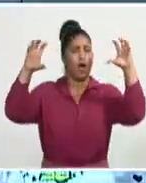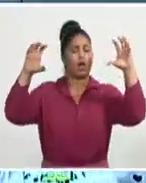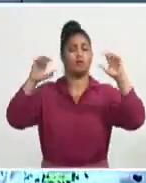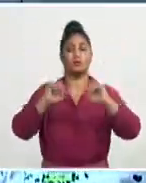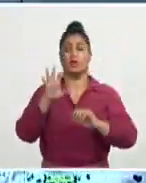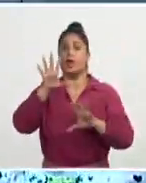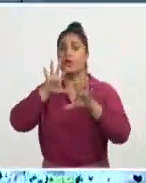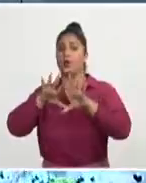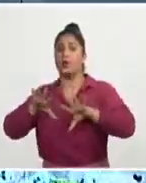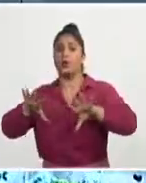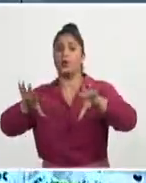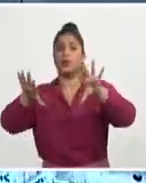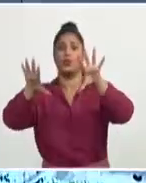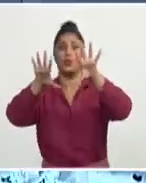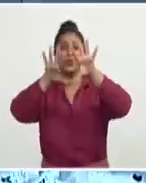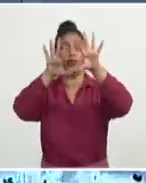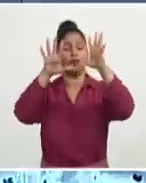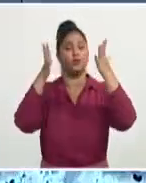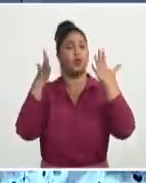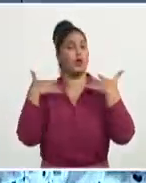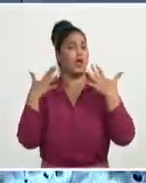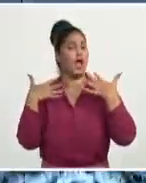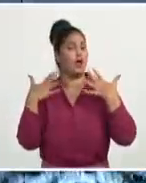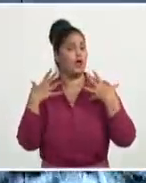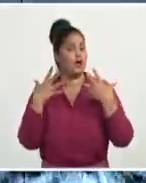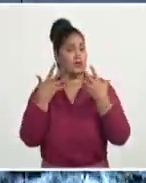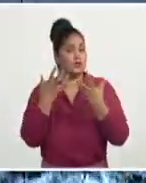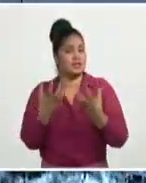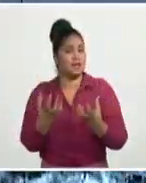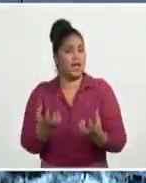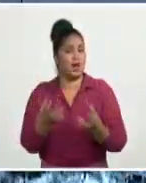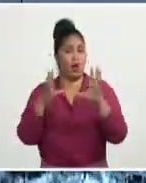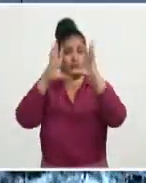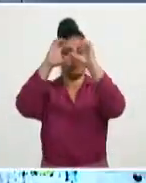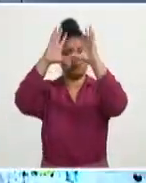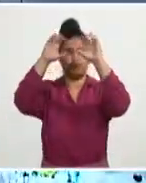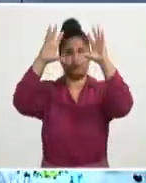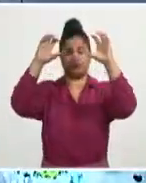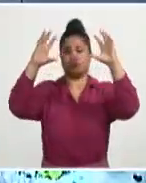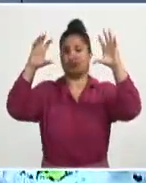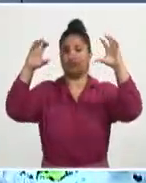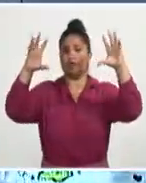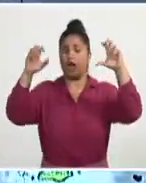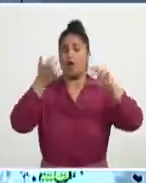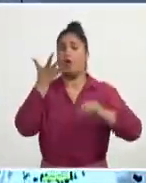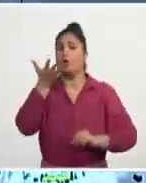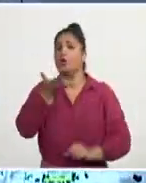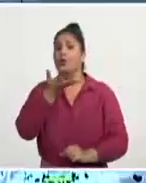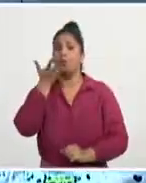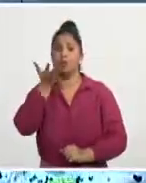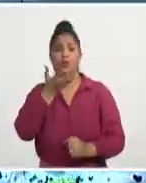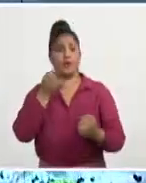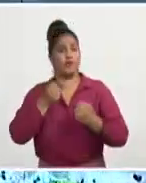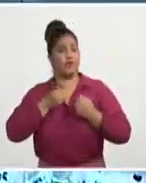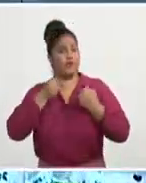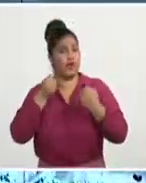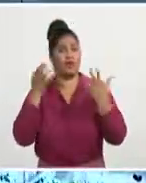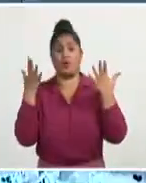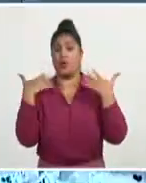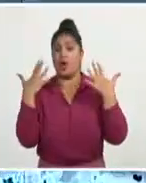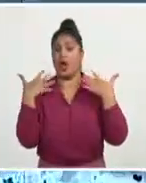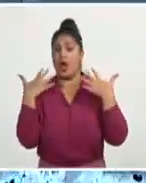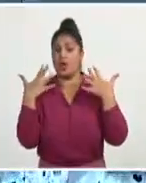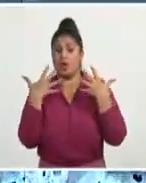sur traen calor, humedad, favorece también el aumento de la nubosidad. También los fuertes vientos que ya les decía en la altura, que también,